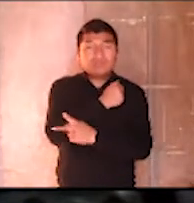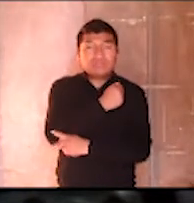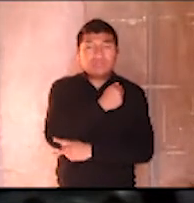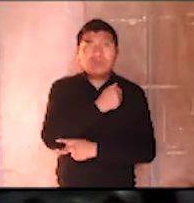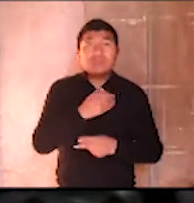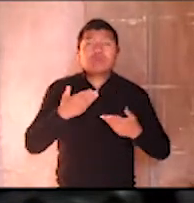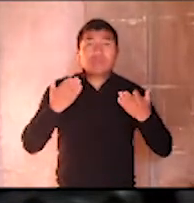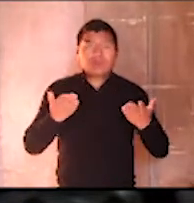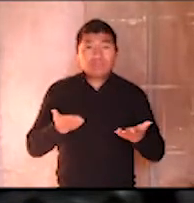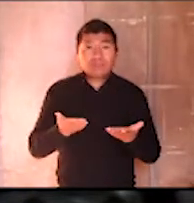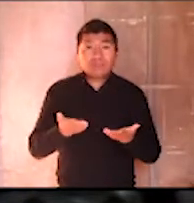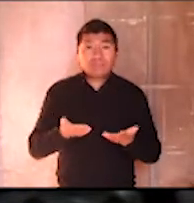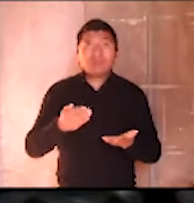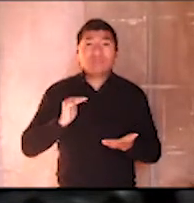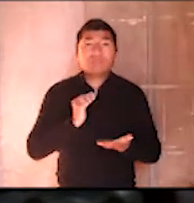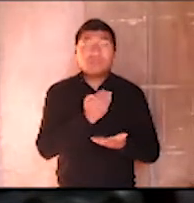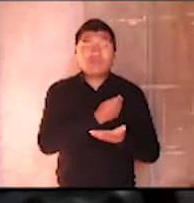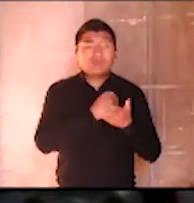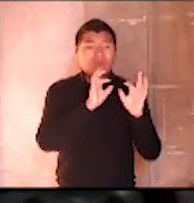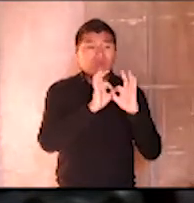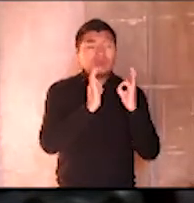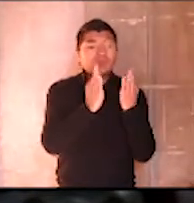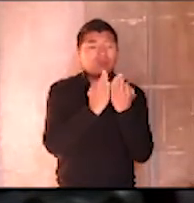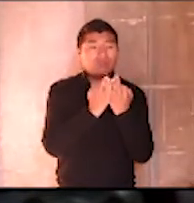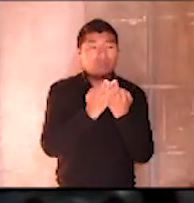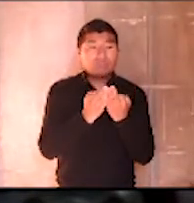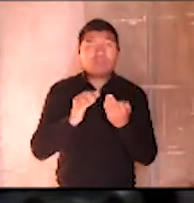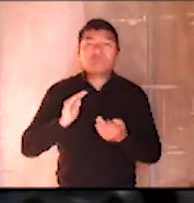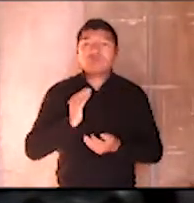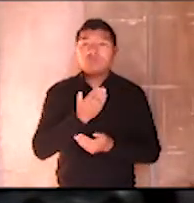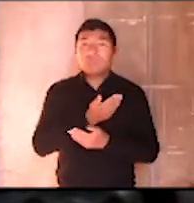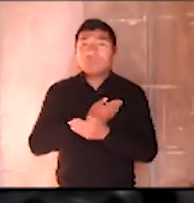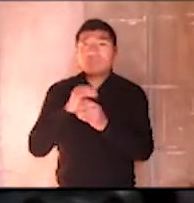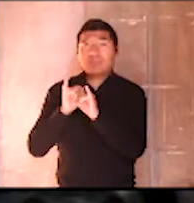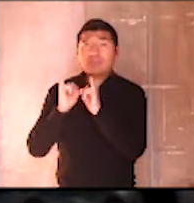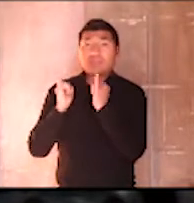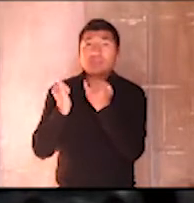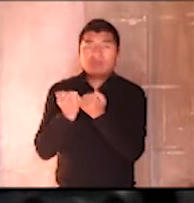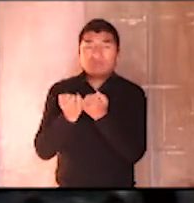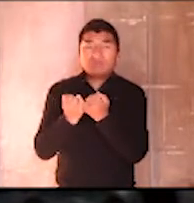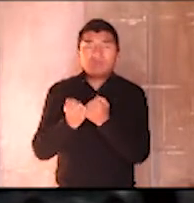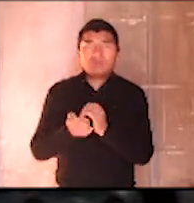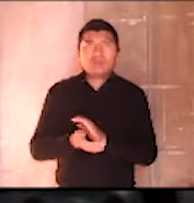lo que sucede en nuestras familias y en nuestras instituciones.